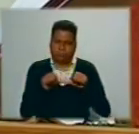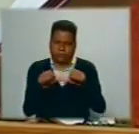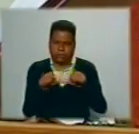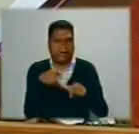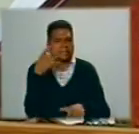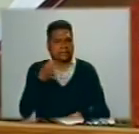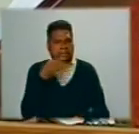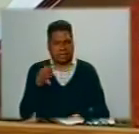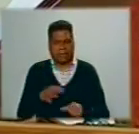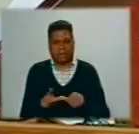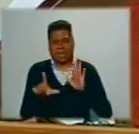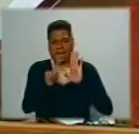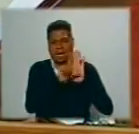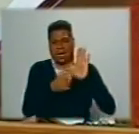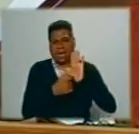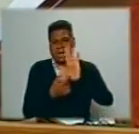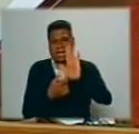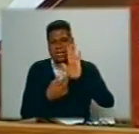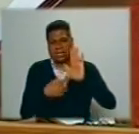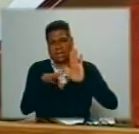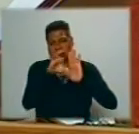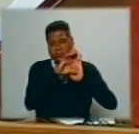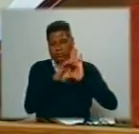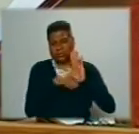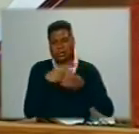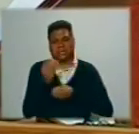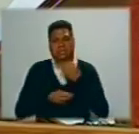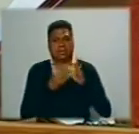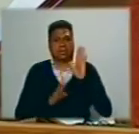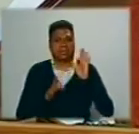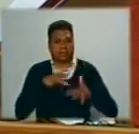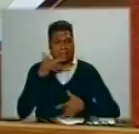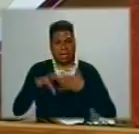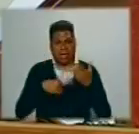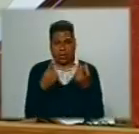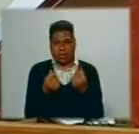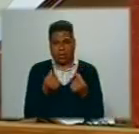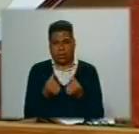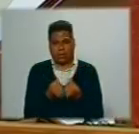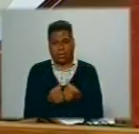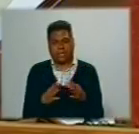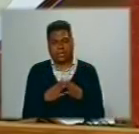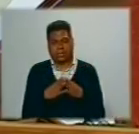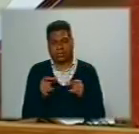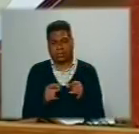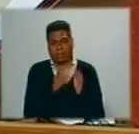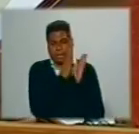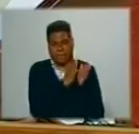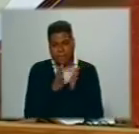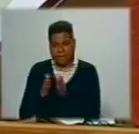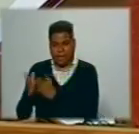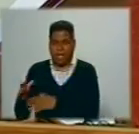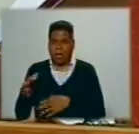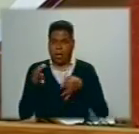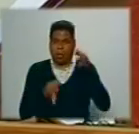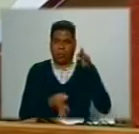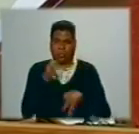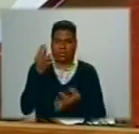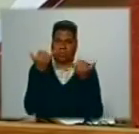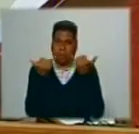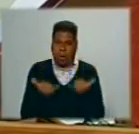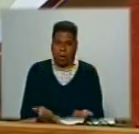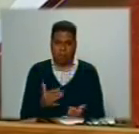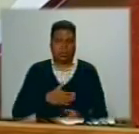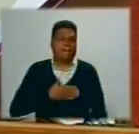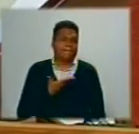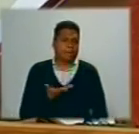aplicación de la presente ley constitucional que desarrollen actividades económicas de conformidad con el ordenamiento jurídico vigente podrán llegar